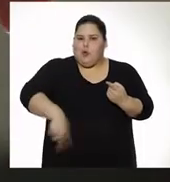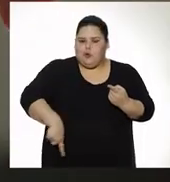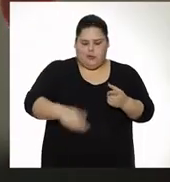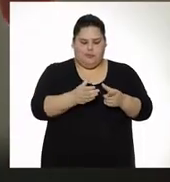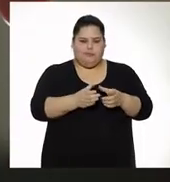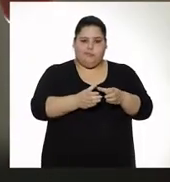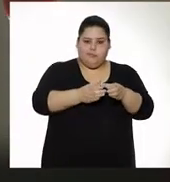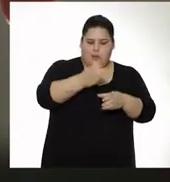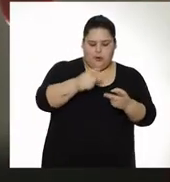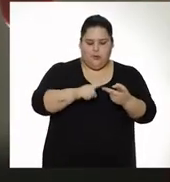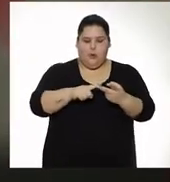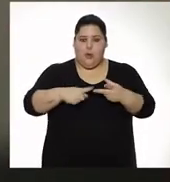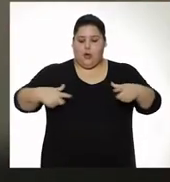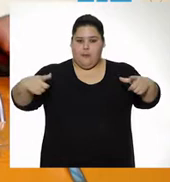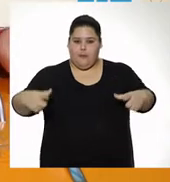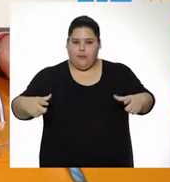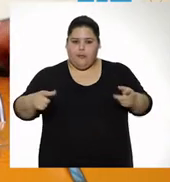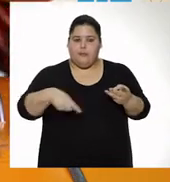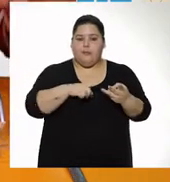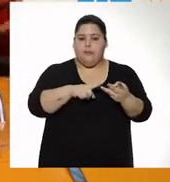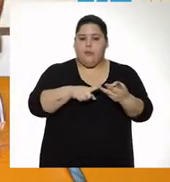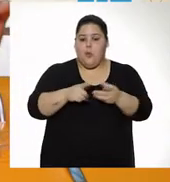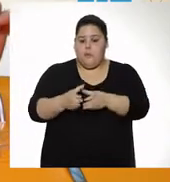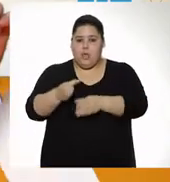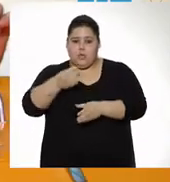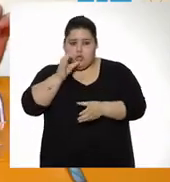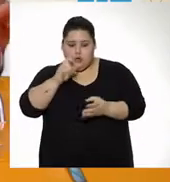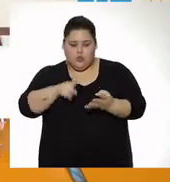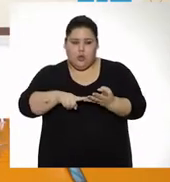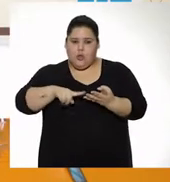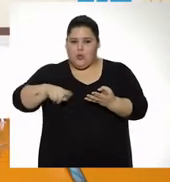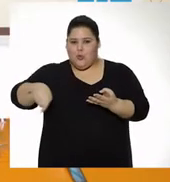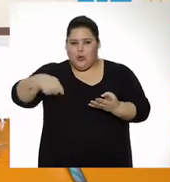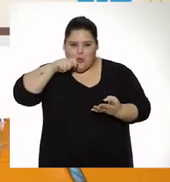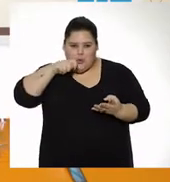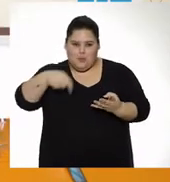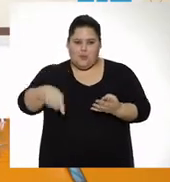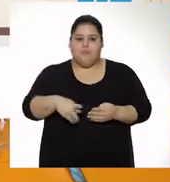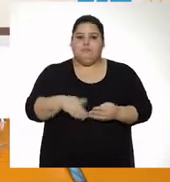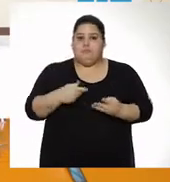una bandeja, un vasito y una cuchara. ¿Comenzamos?